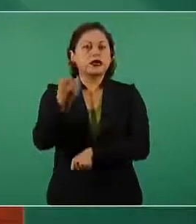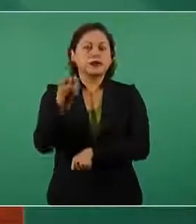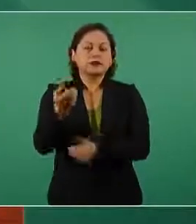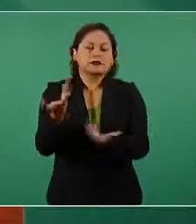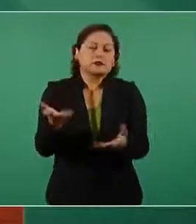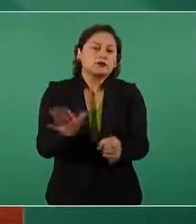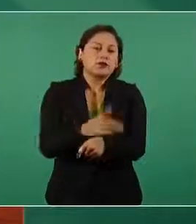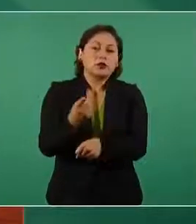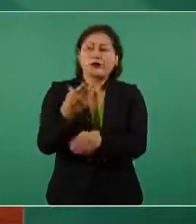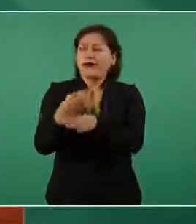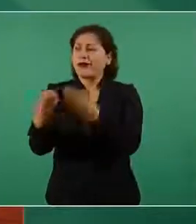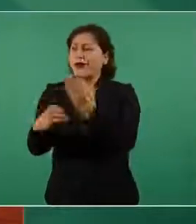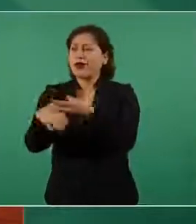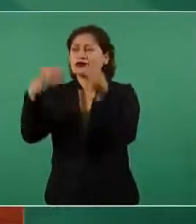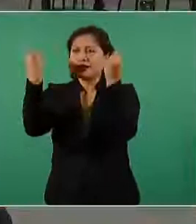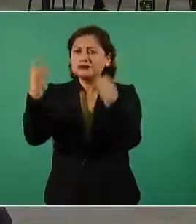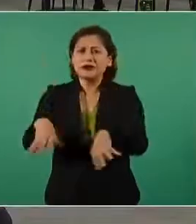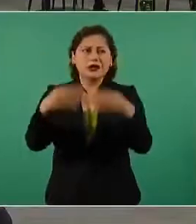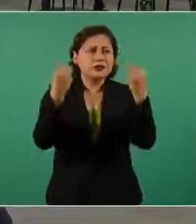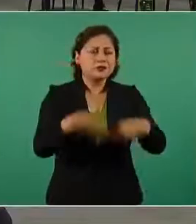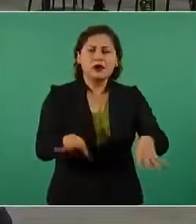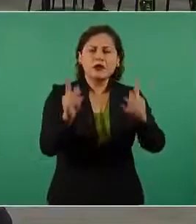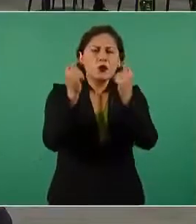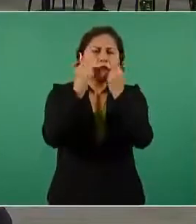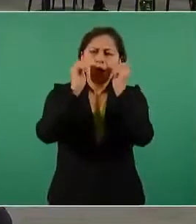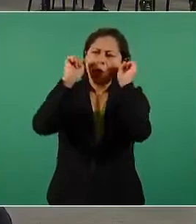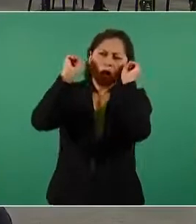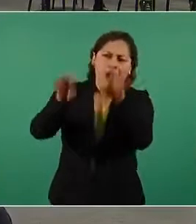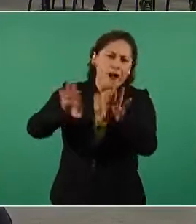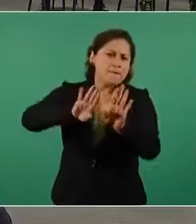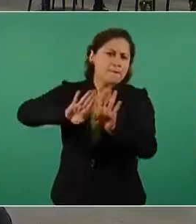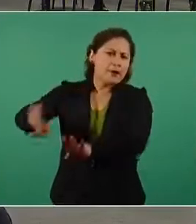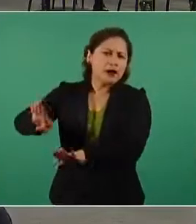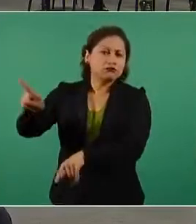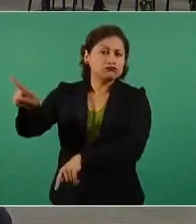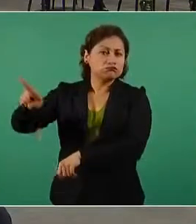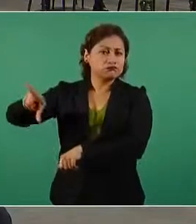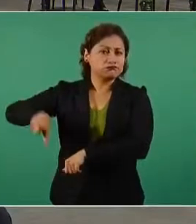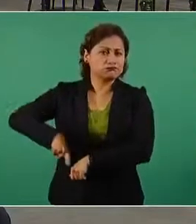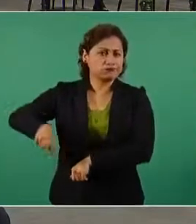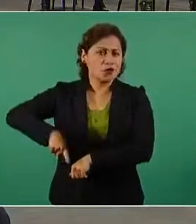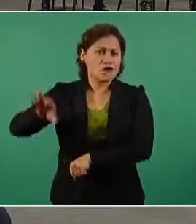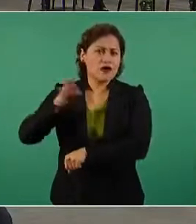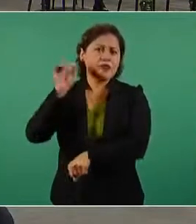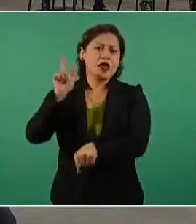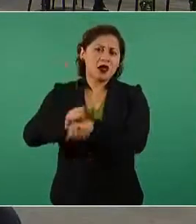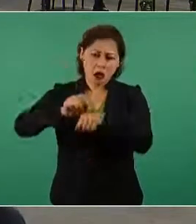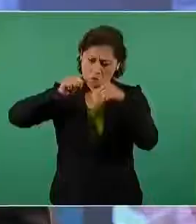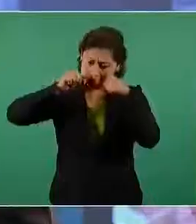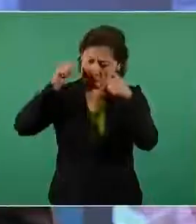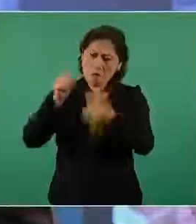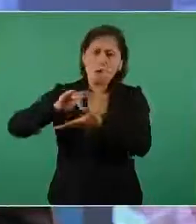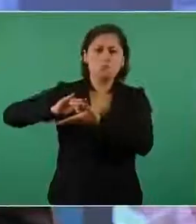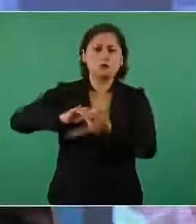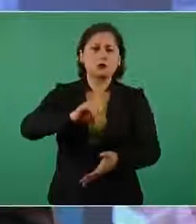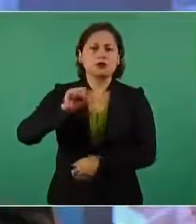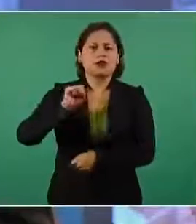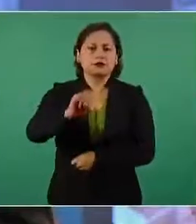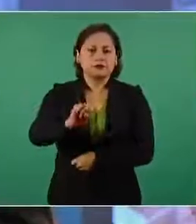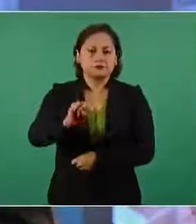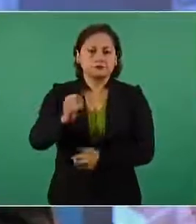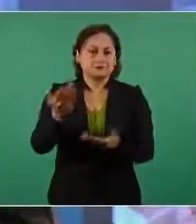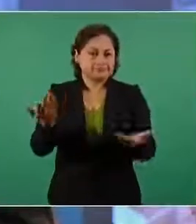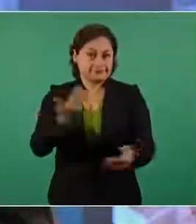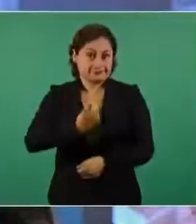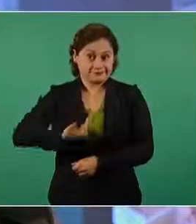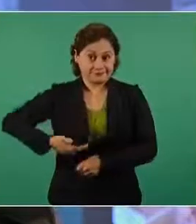el gobierno federal se encarga. Como bien lo ha mencionado el señor presidente, ustedes podrán ver que nuestro